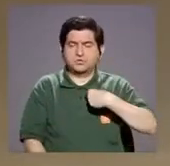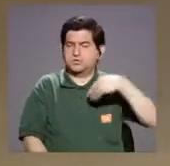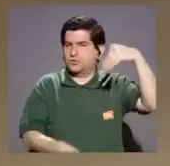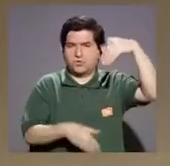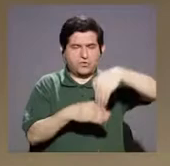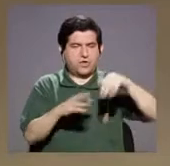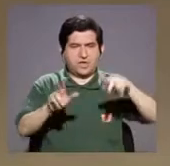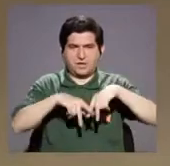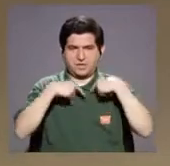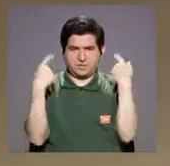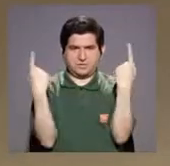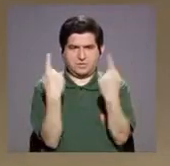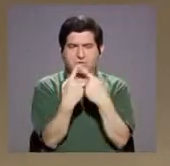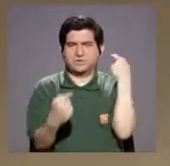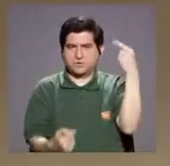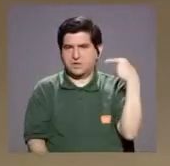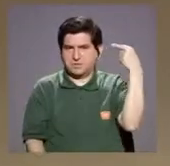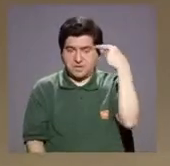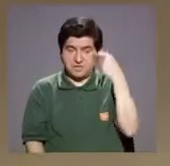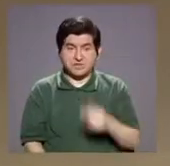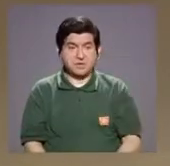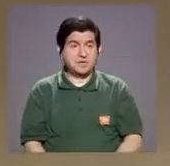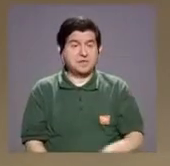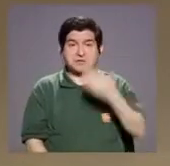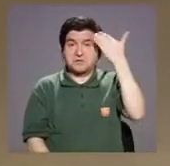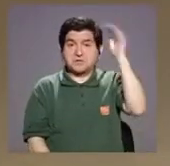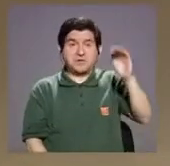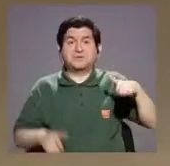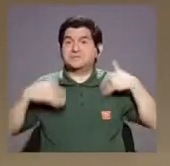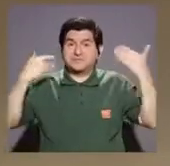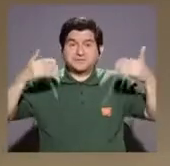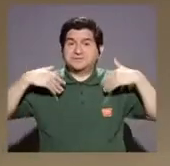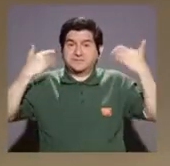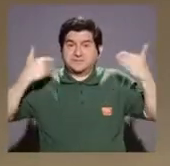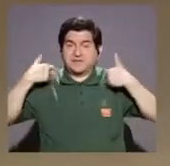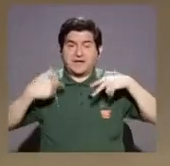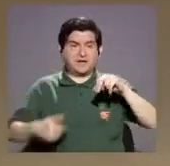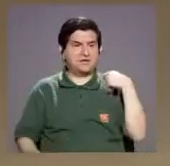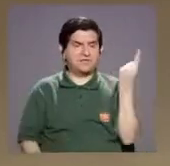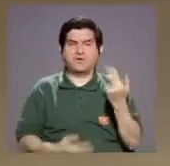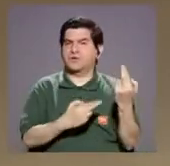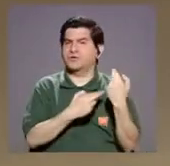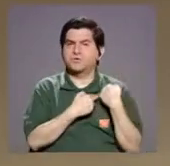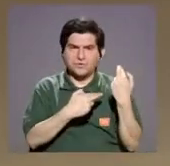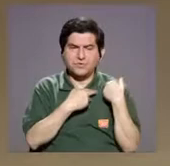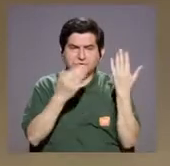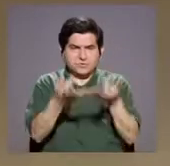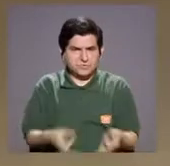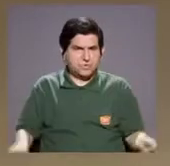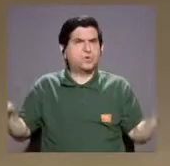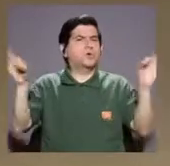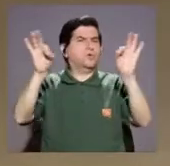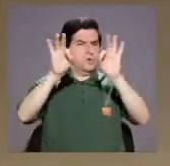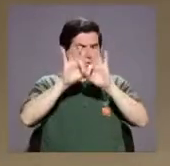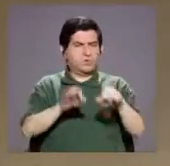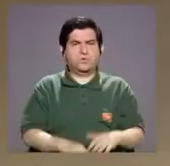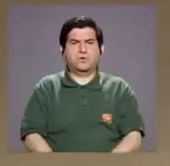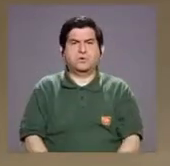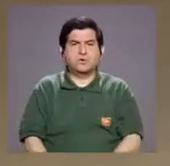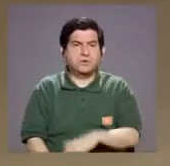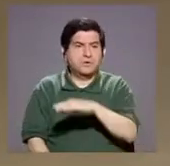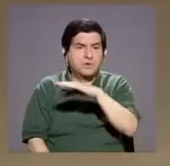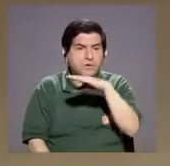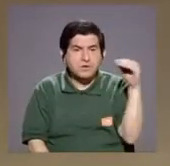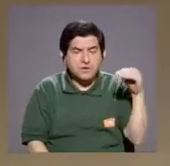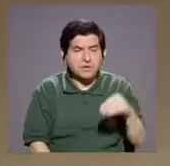del gobierno y no saben la alegría que me dio no sólo por la responsabilidad importante que era iii y iv que